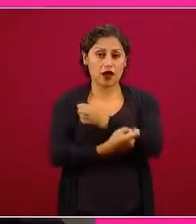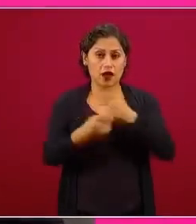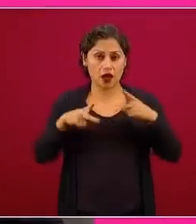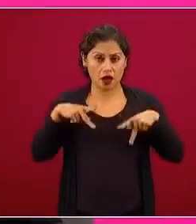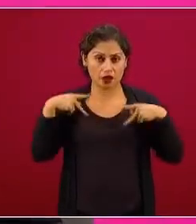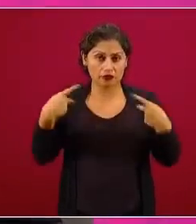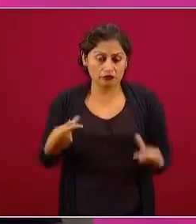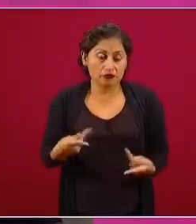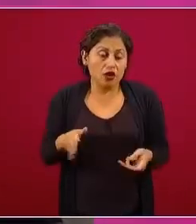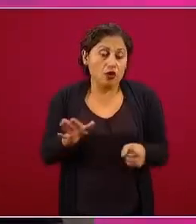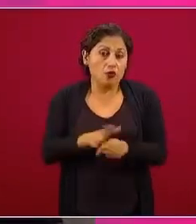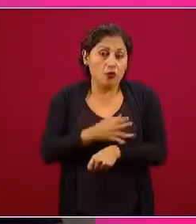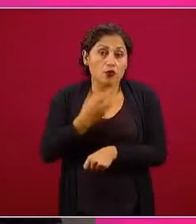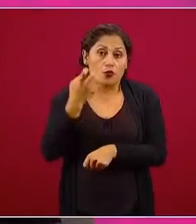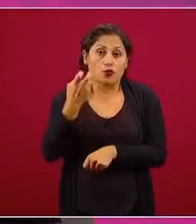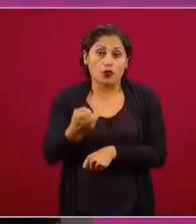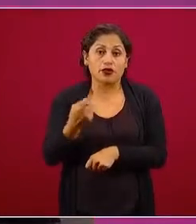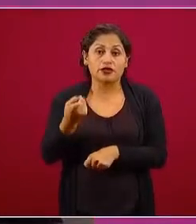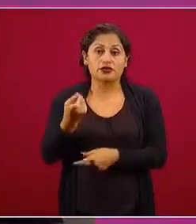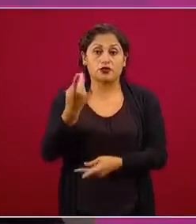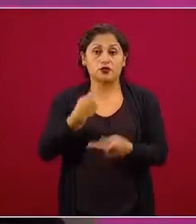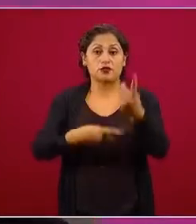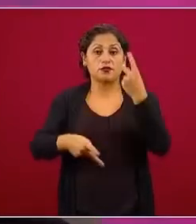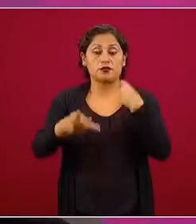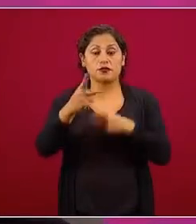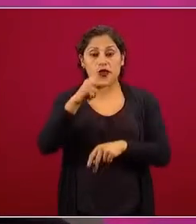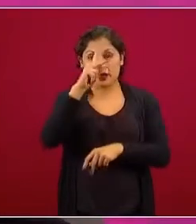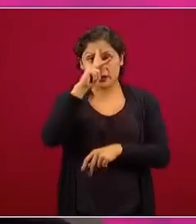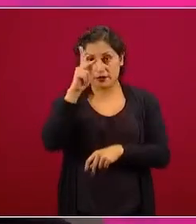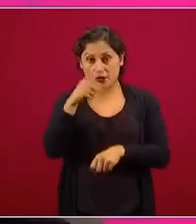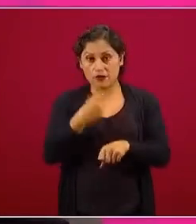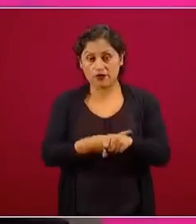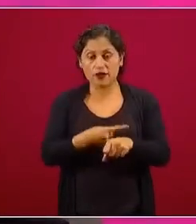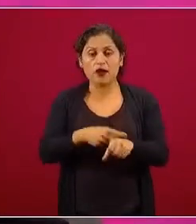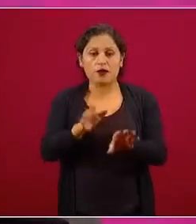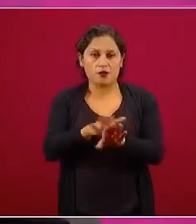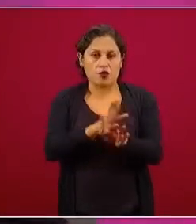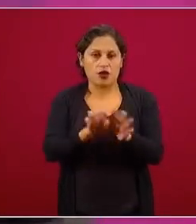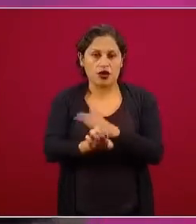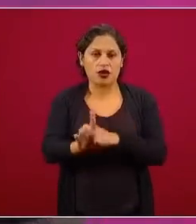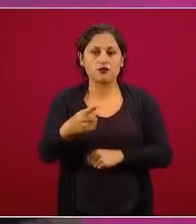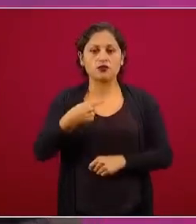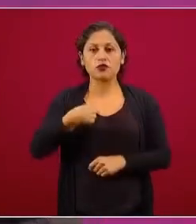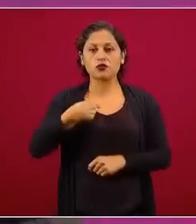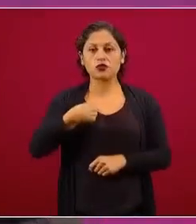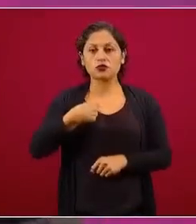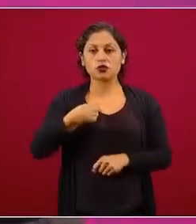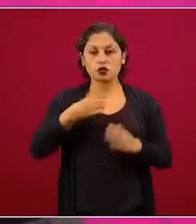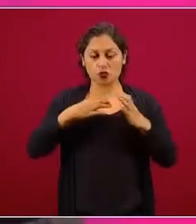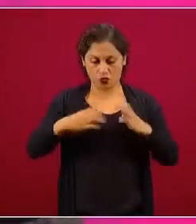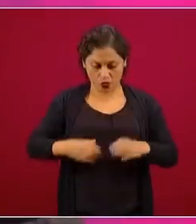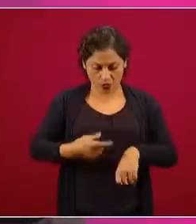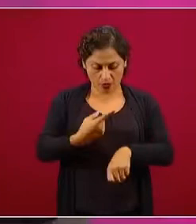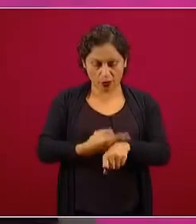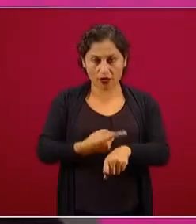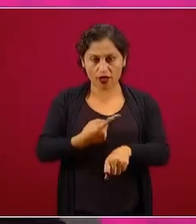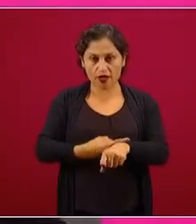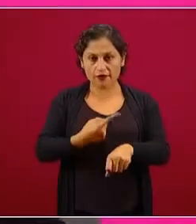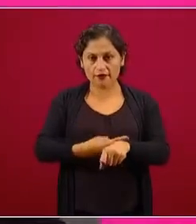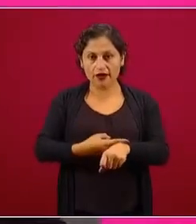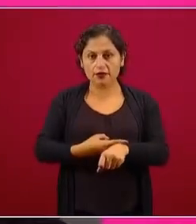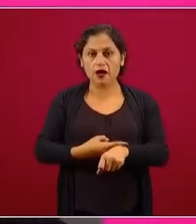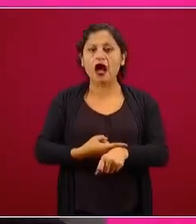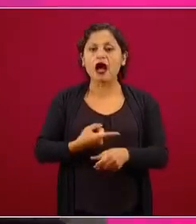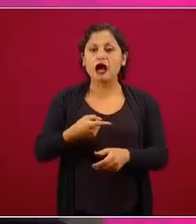relacionado con el hecho del desarrollo de anticuerpos. El hecho de que yo me enferme y pueda generar una inmunidad al virus y por lo